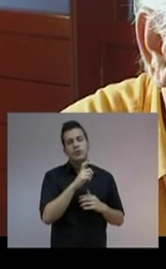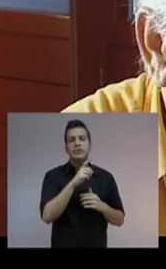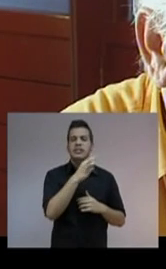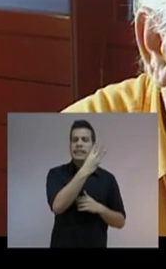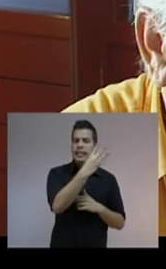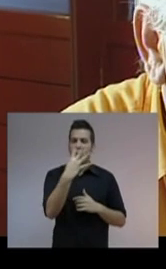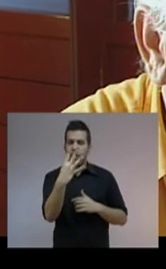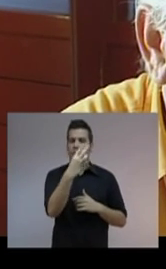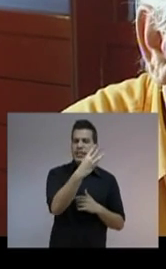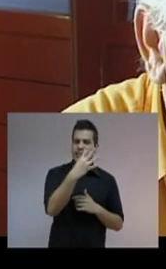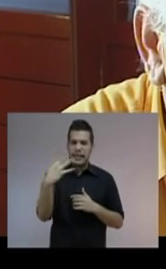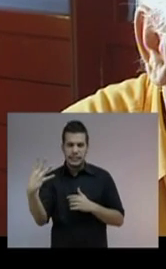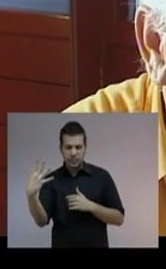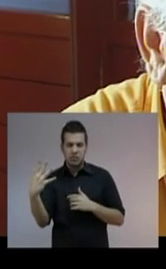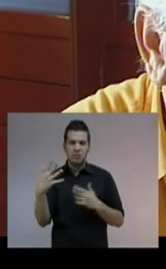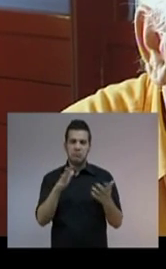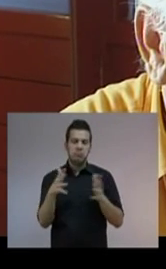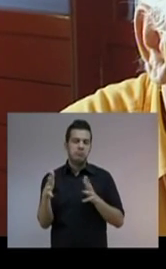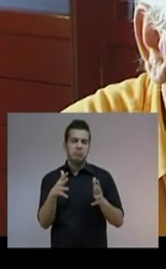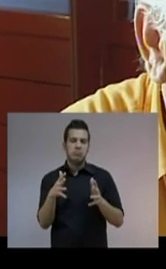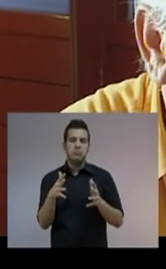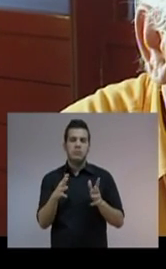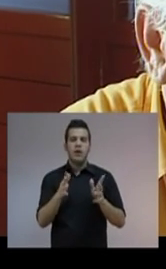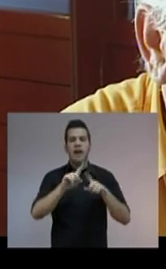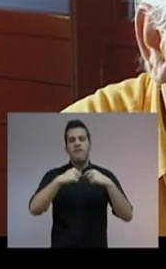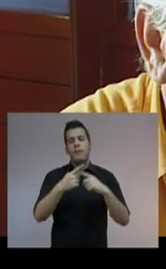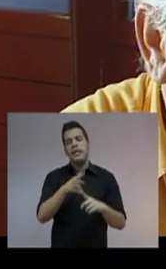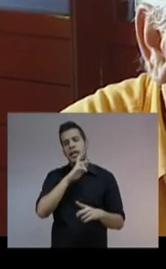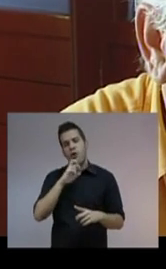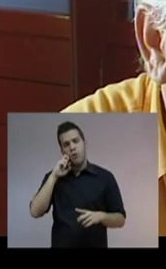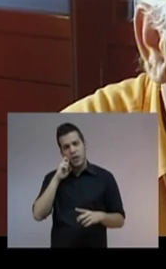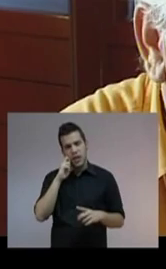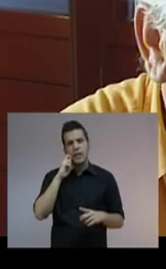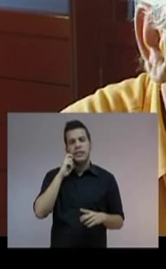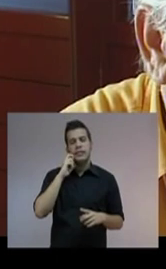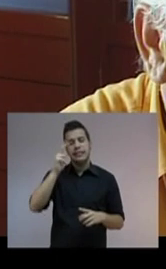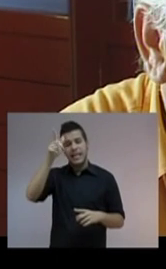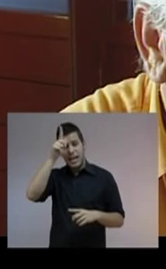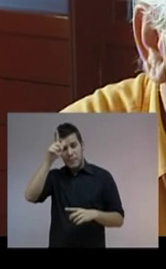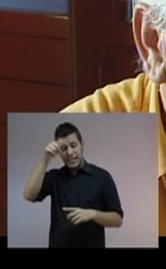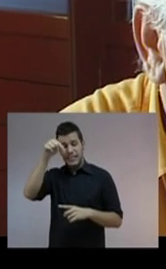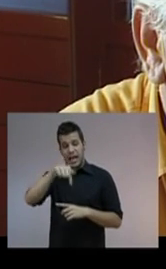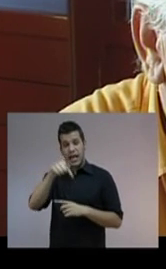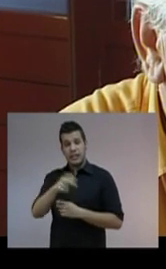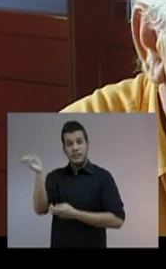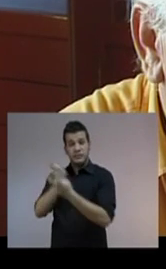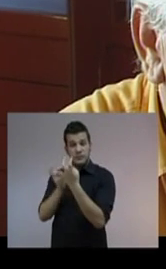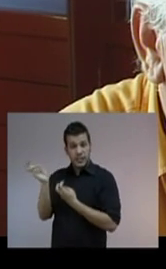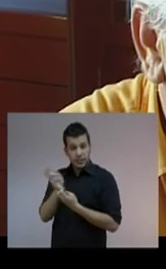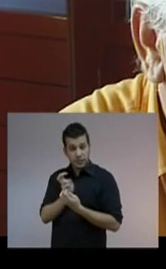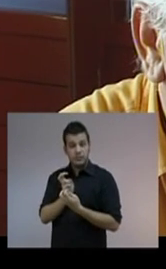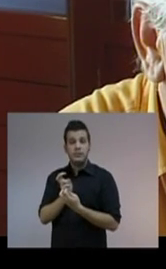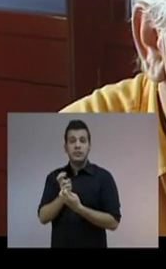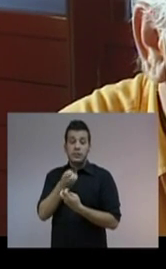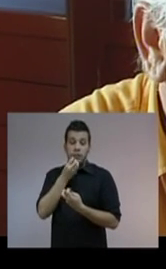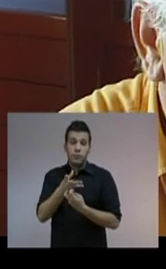34-35, una familia judía alemanes que vinieron aquí y